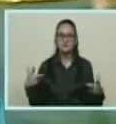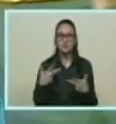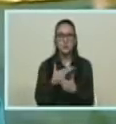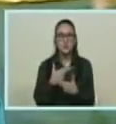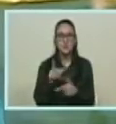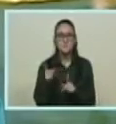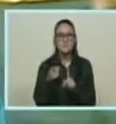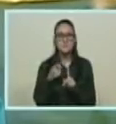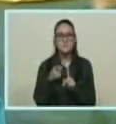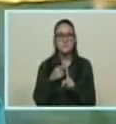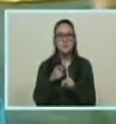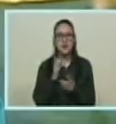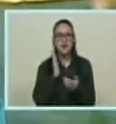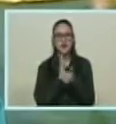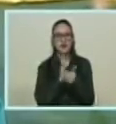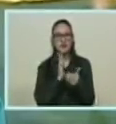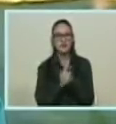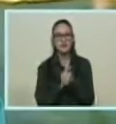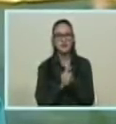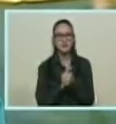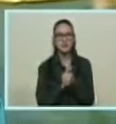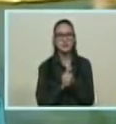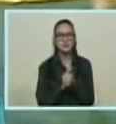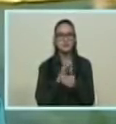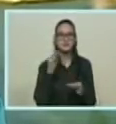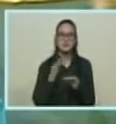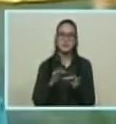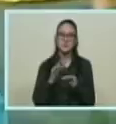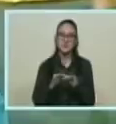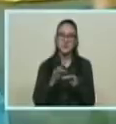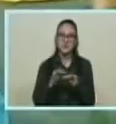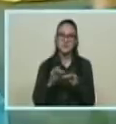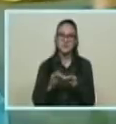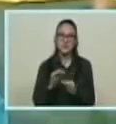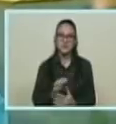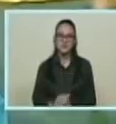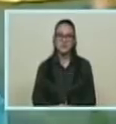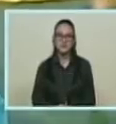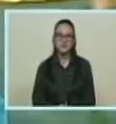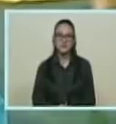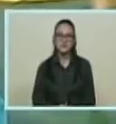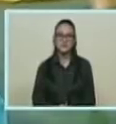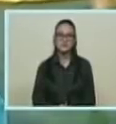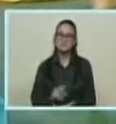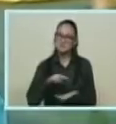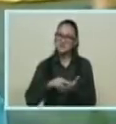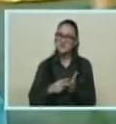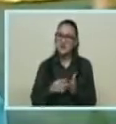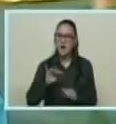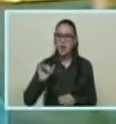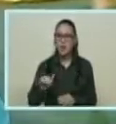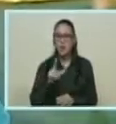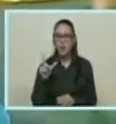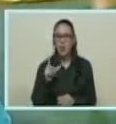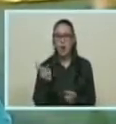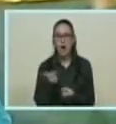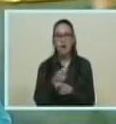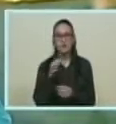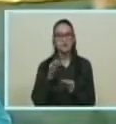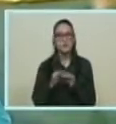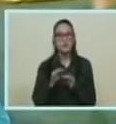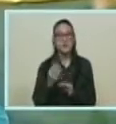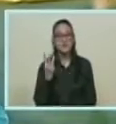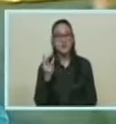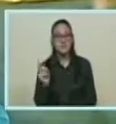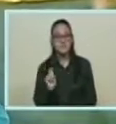primer registro fue en septiembre. Quiere decir julio, agosto, septiembre, tres